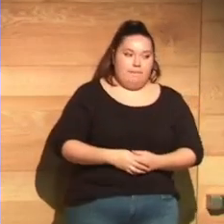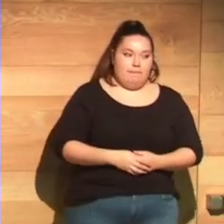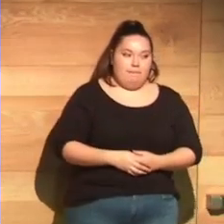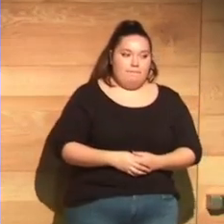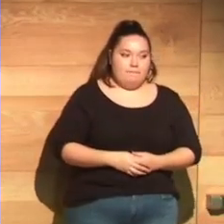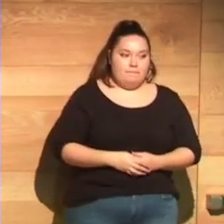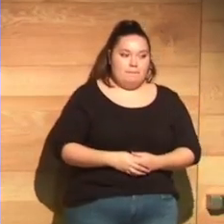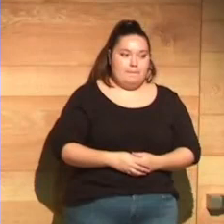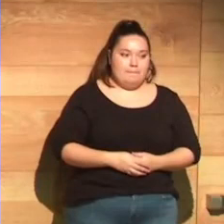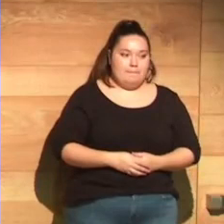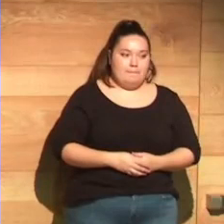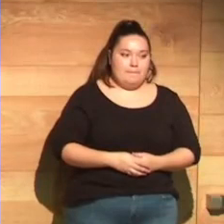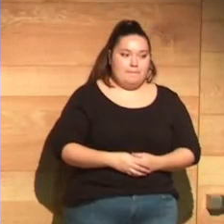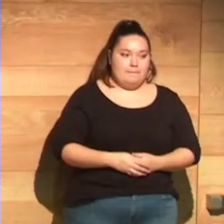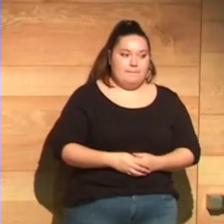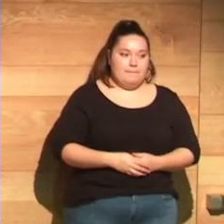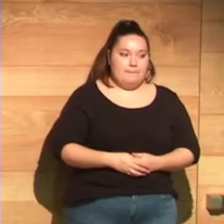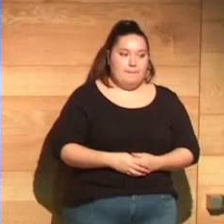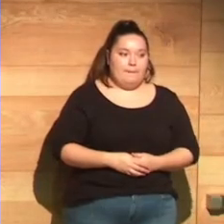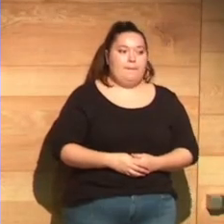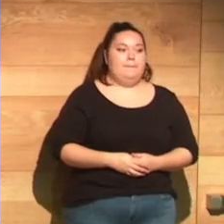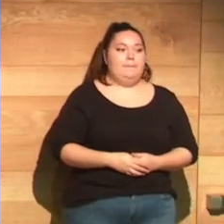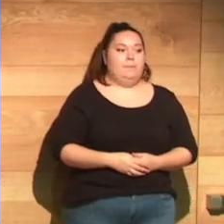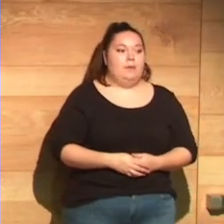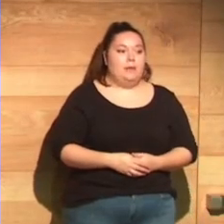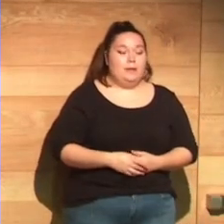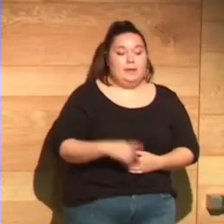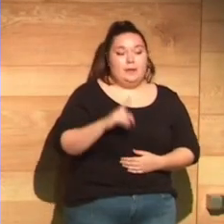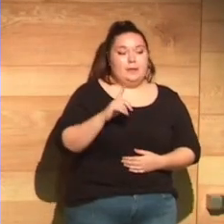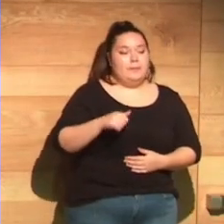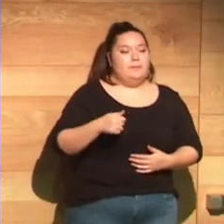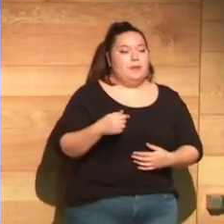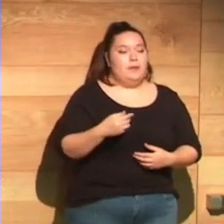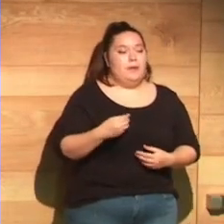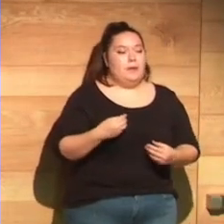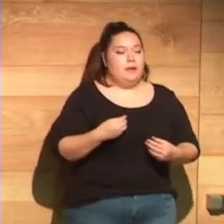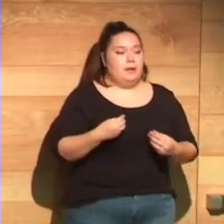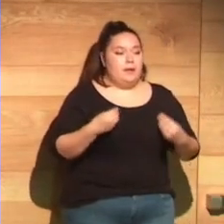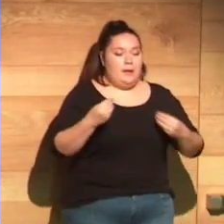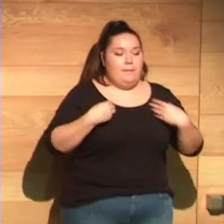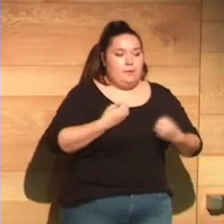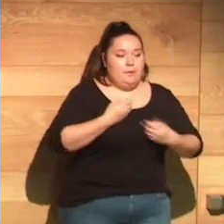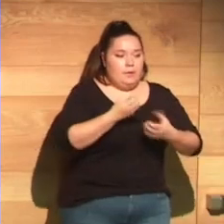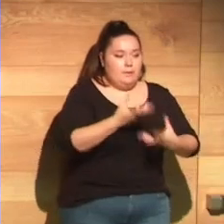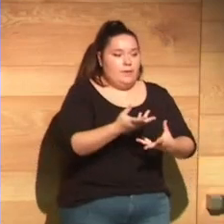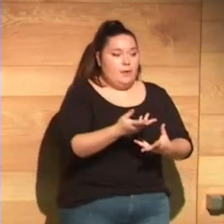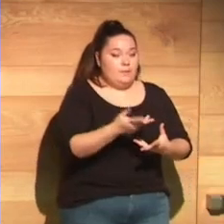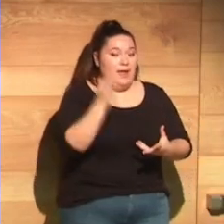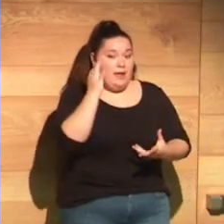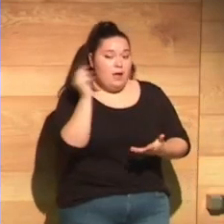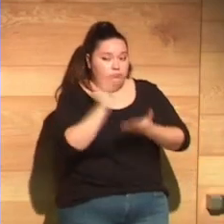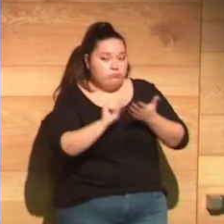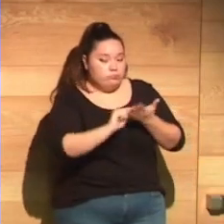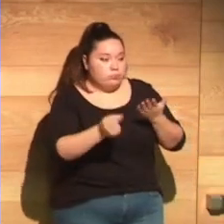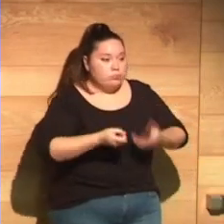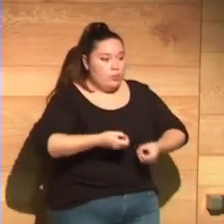persona, me tengo que ajustar a como ella lo contaba. Y Hay una